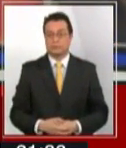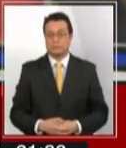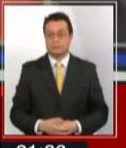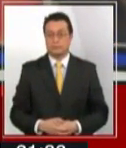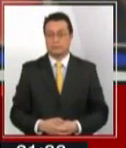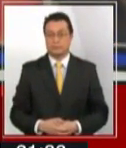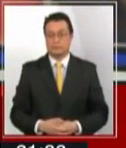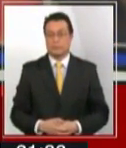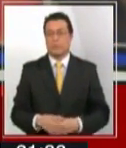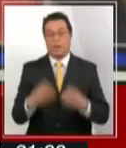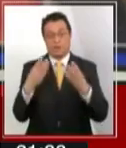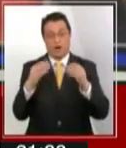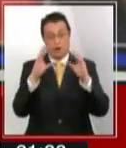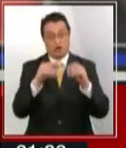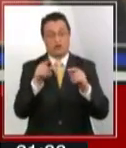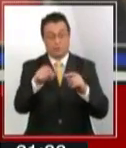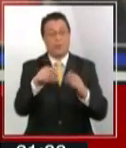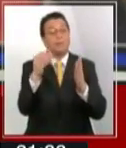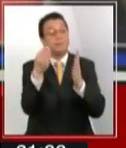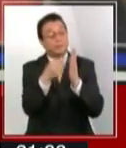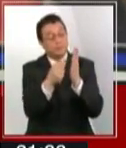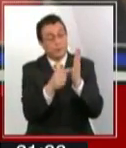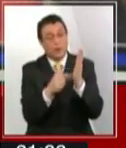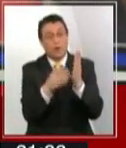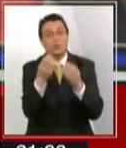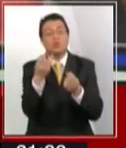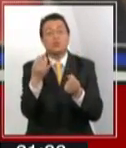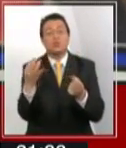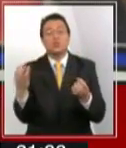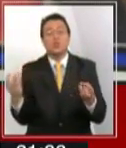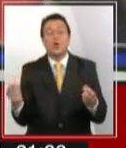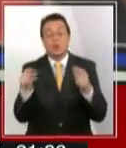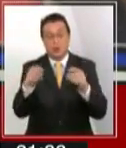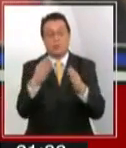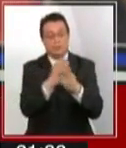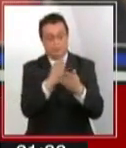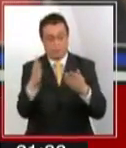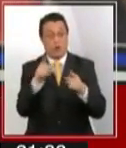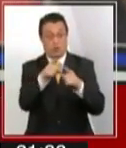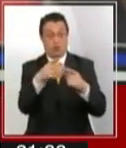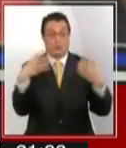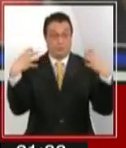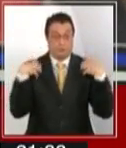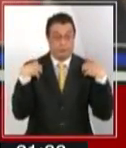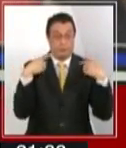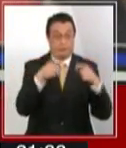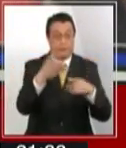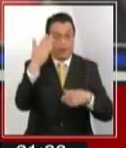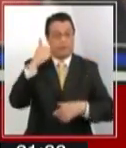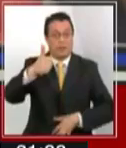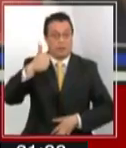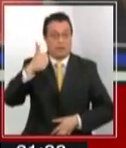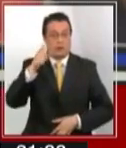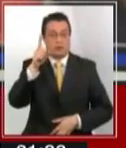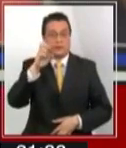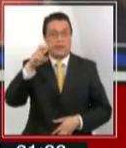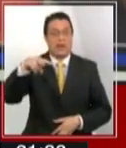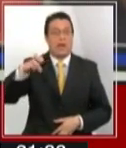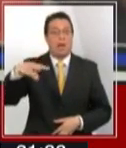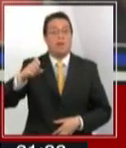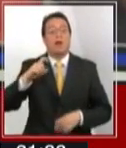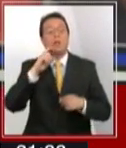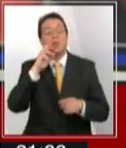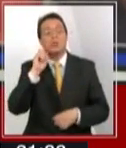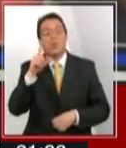Buenas noches. Estas cifras abarcan un periodo que incluye también su mandato al mando del CENAME. ¿Qué